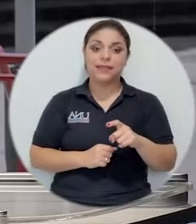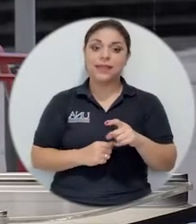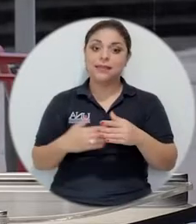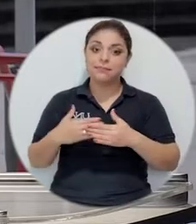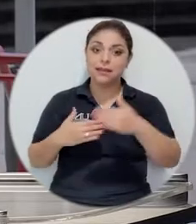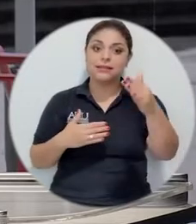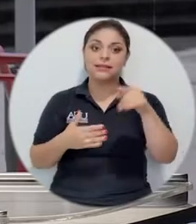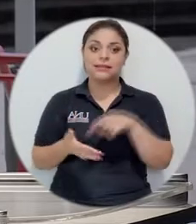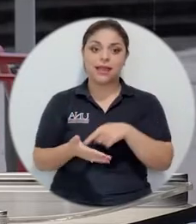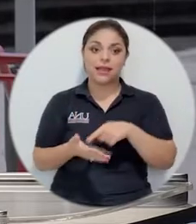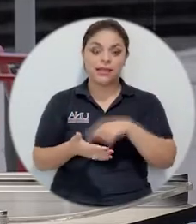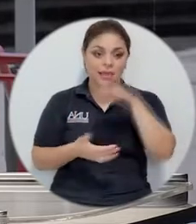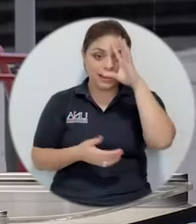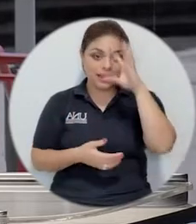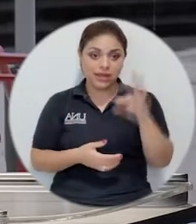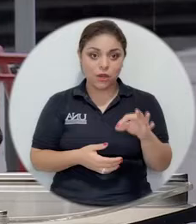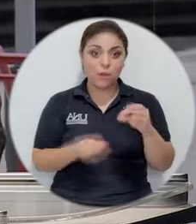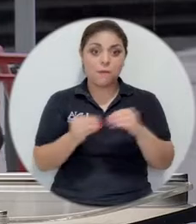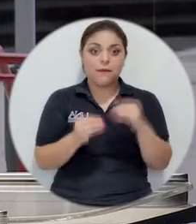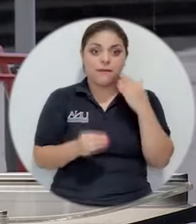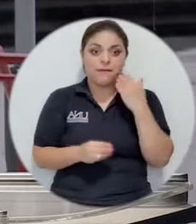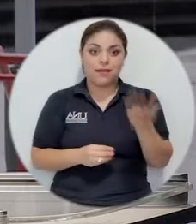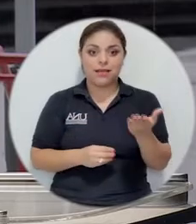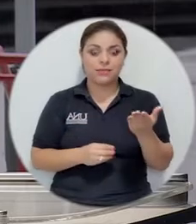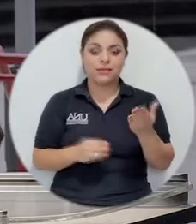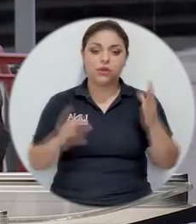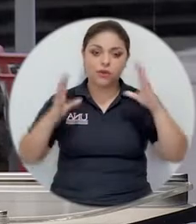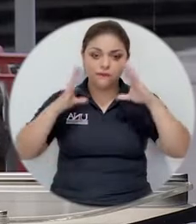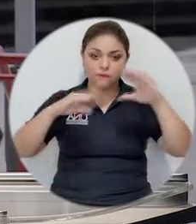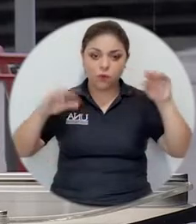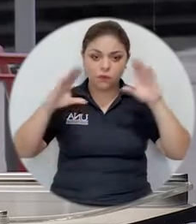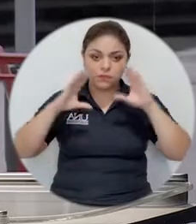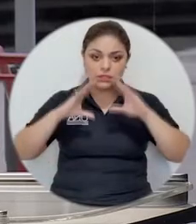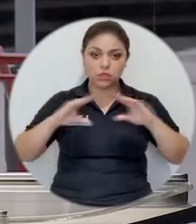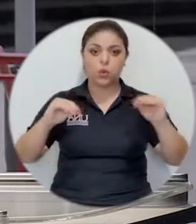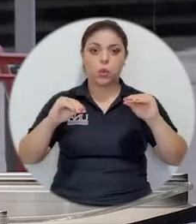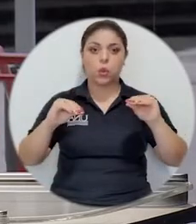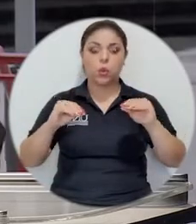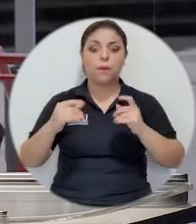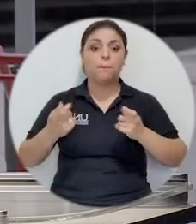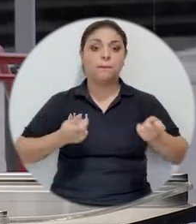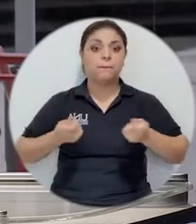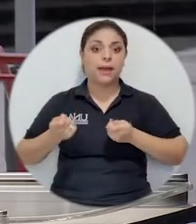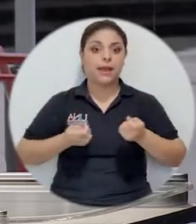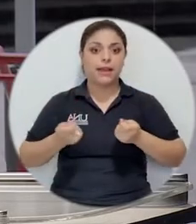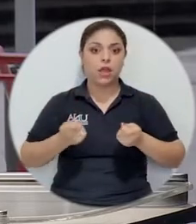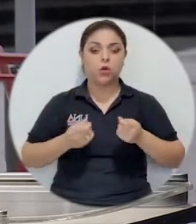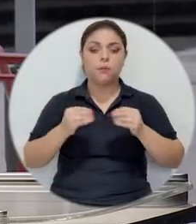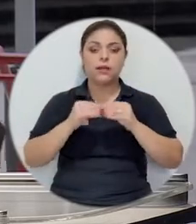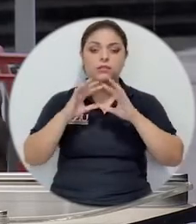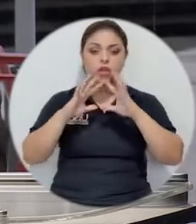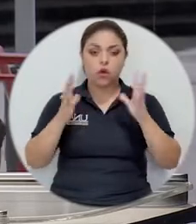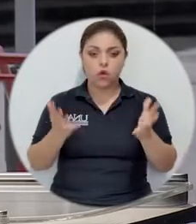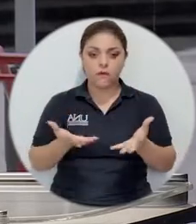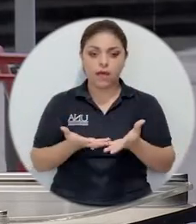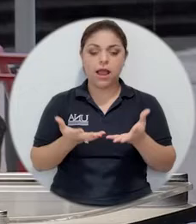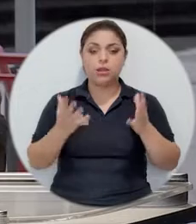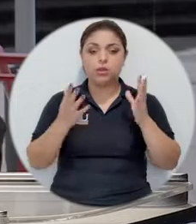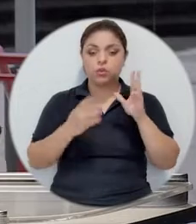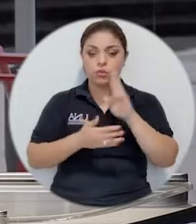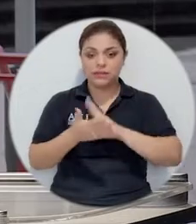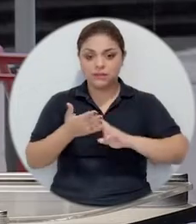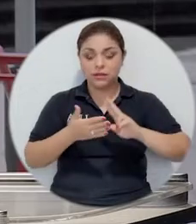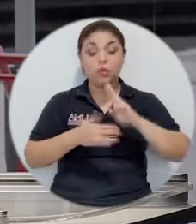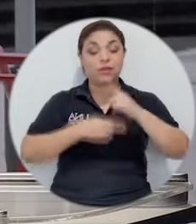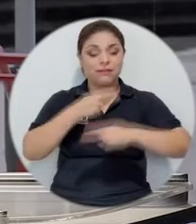ahí, creo que es más fácil con información, con este manejo más global y